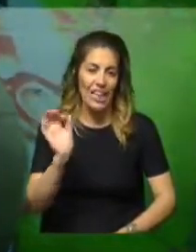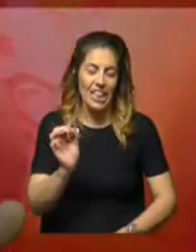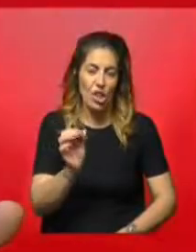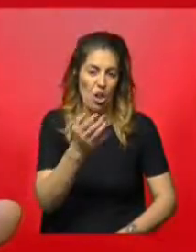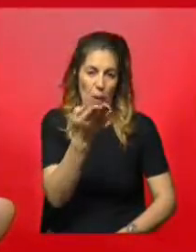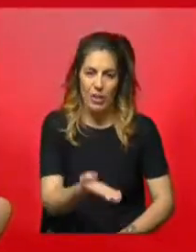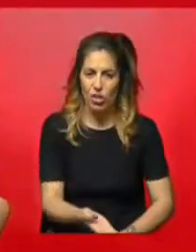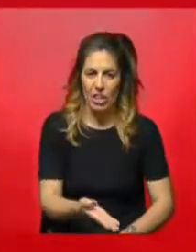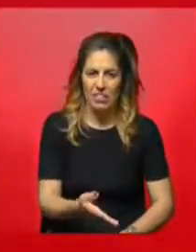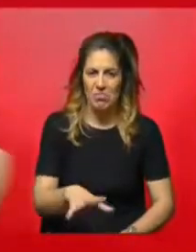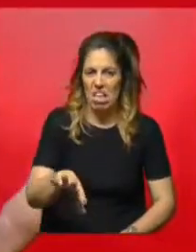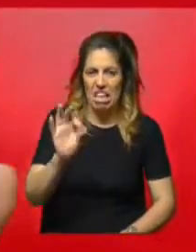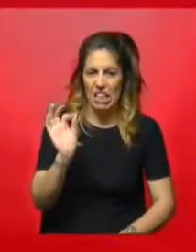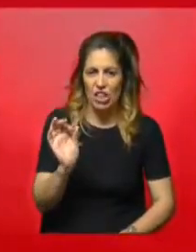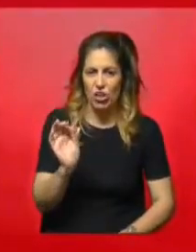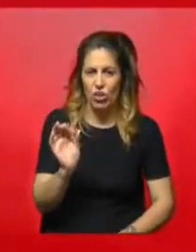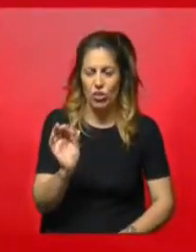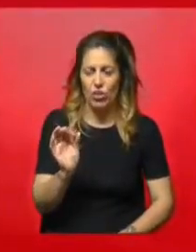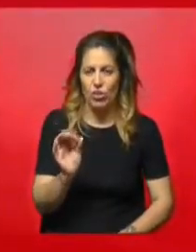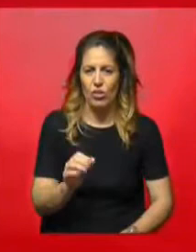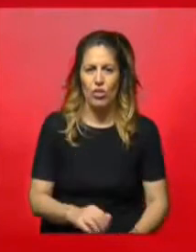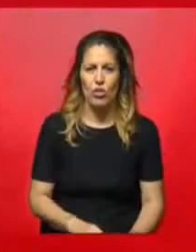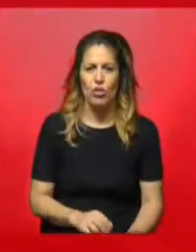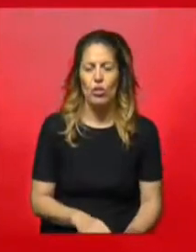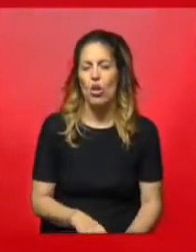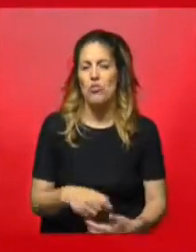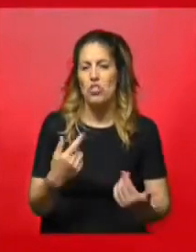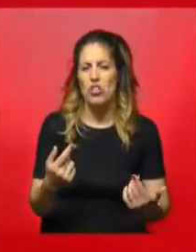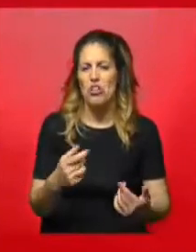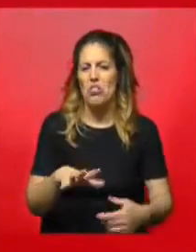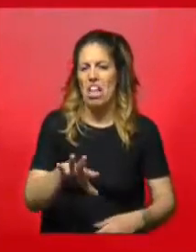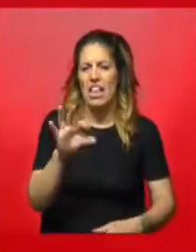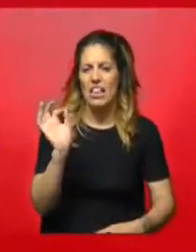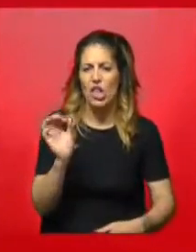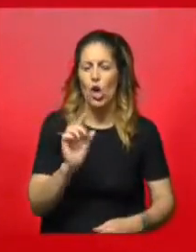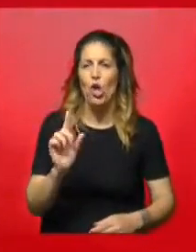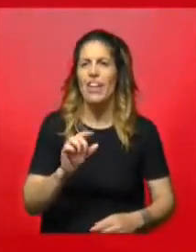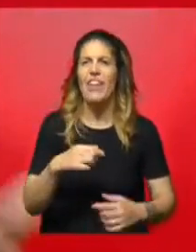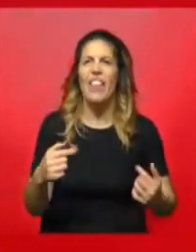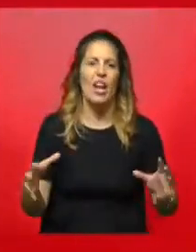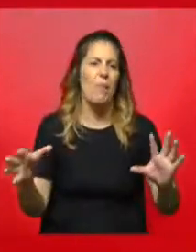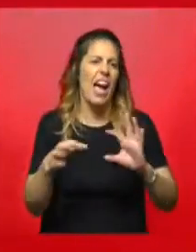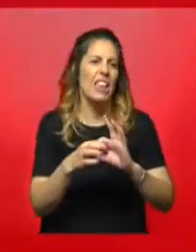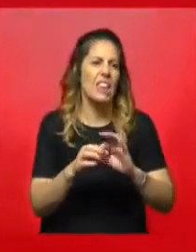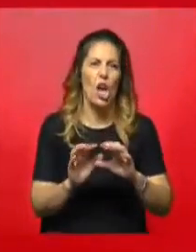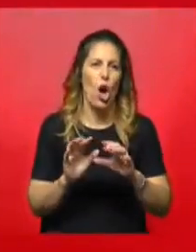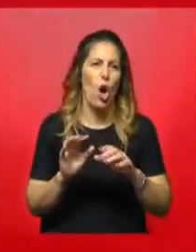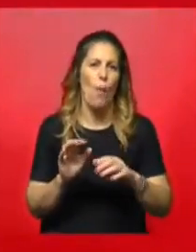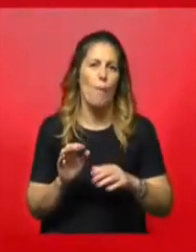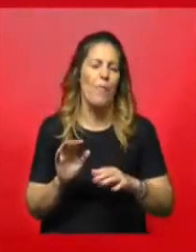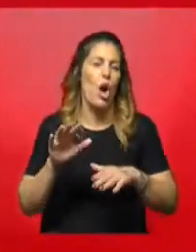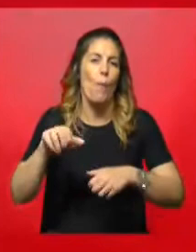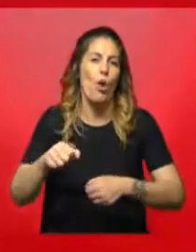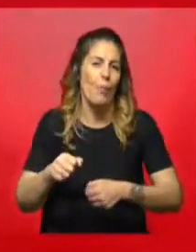este yo soy muy caprichoso en ese sentido no no hay nada que me que me aten ni me comprometa a decir